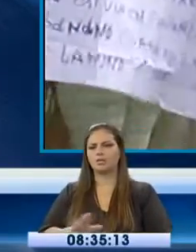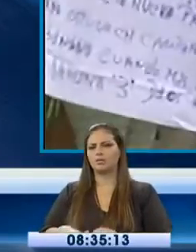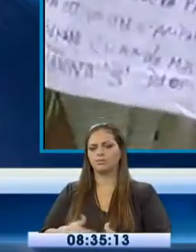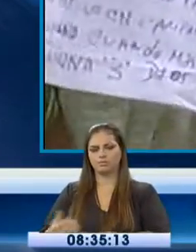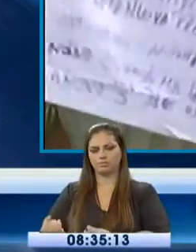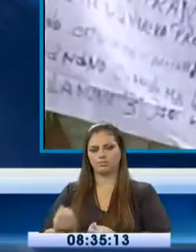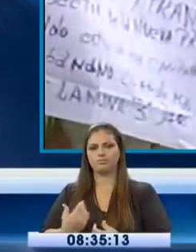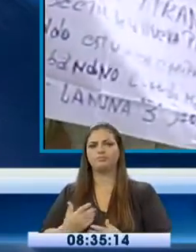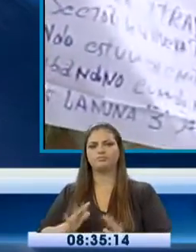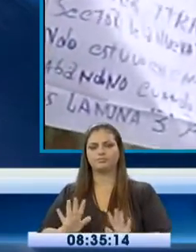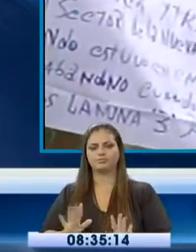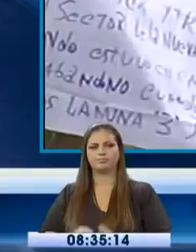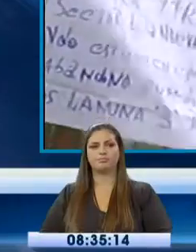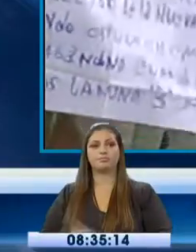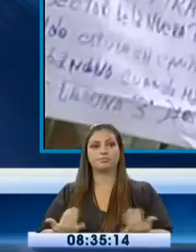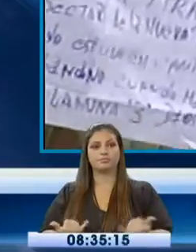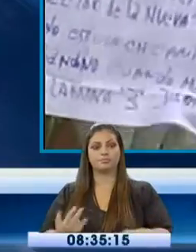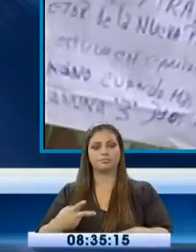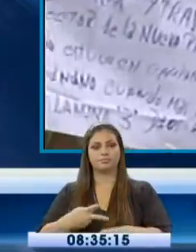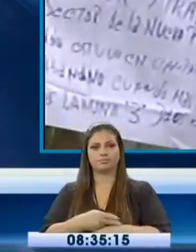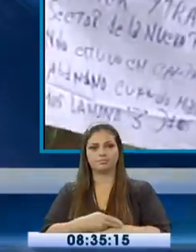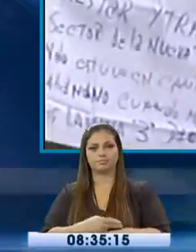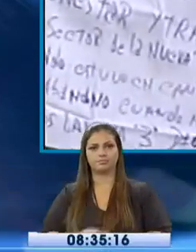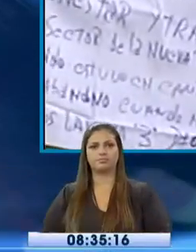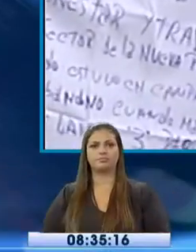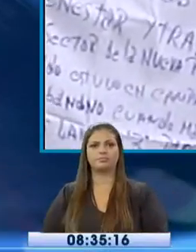esta comunidad. Ahora tenemos que irnos a un corte.